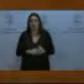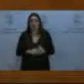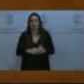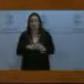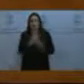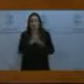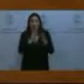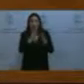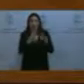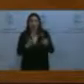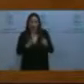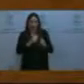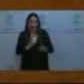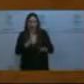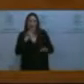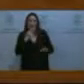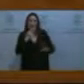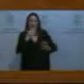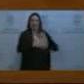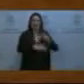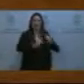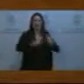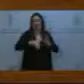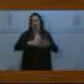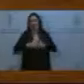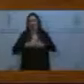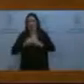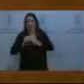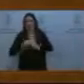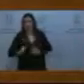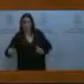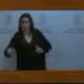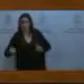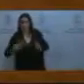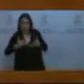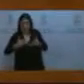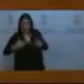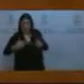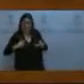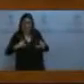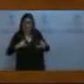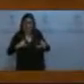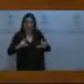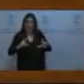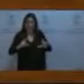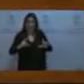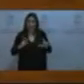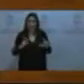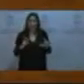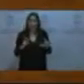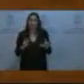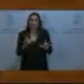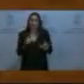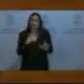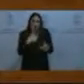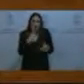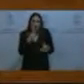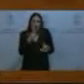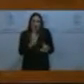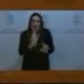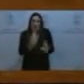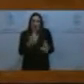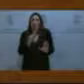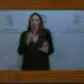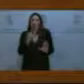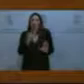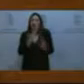desde sin limitación hasta anuales, el último parte del párrafo, técnicamente no lo dice esta portavoz, técnicamente lo